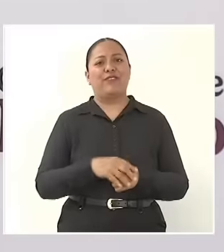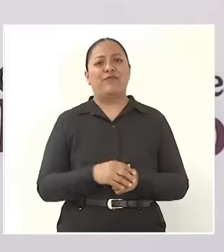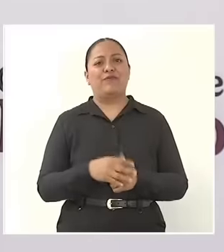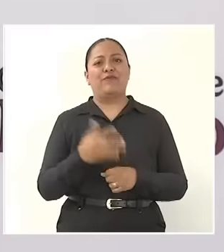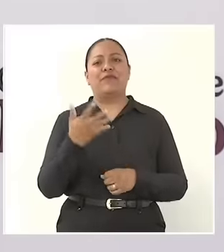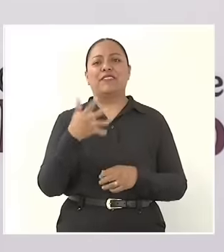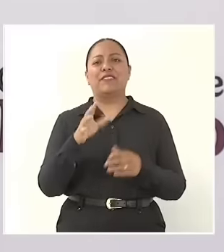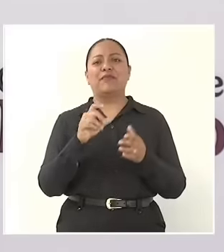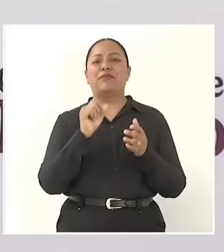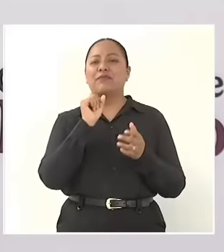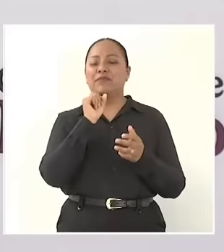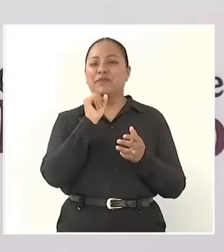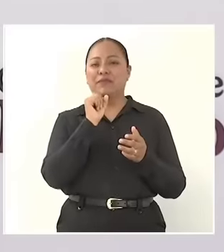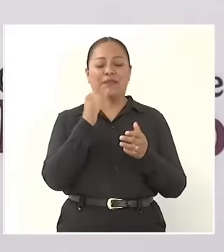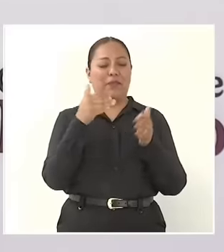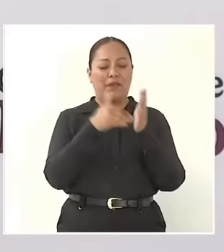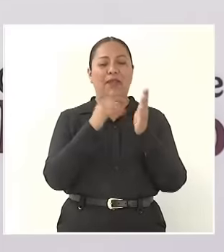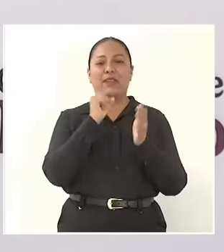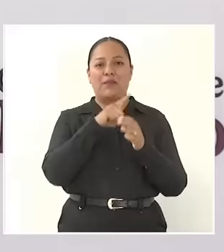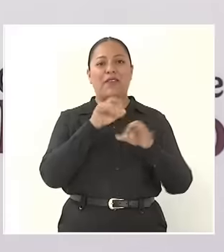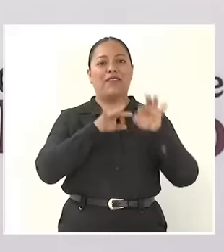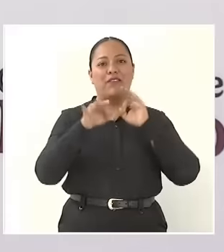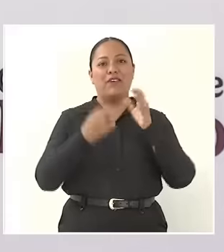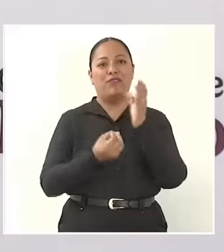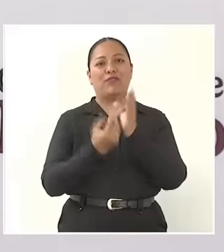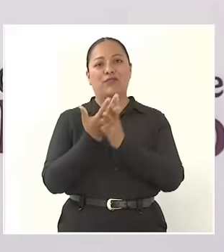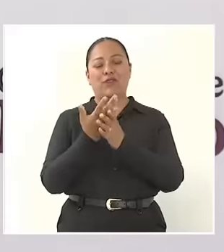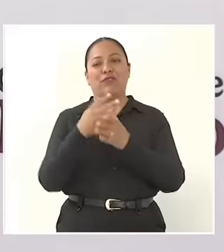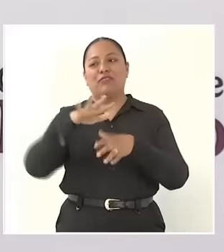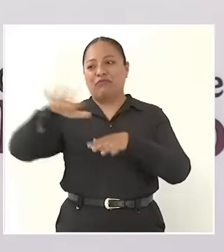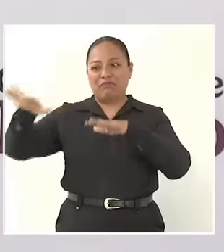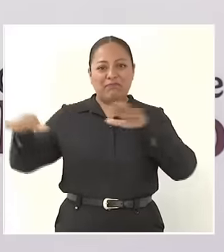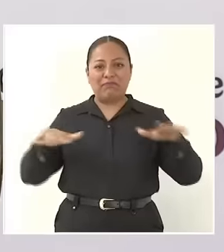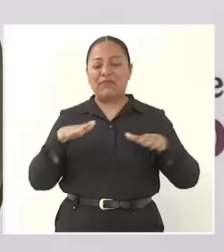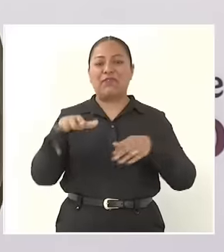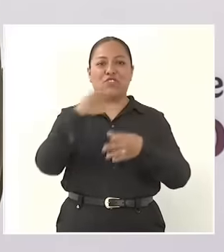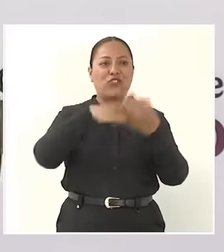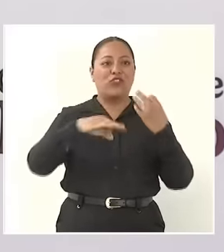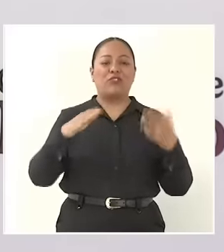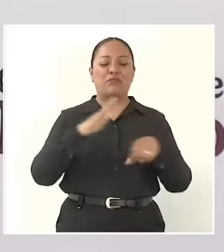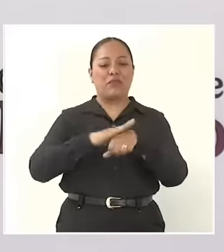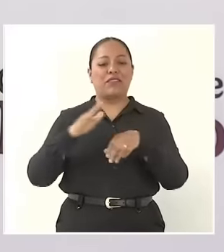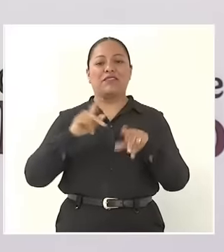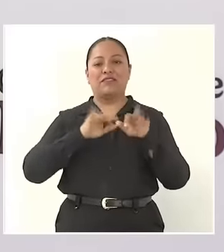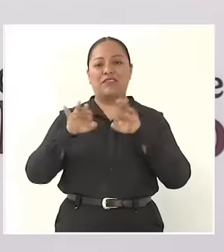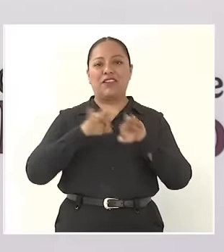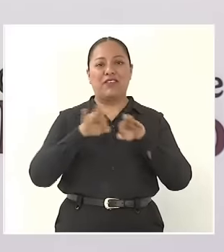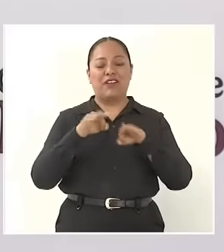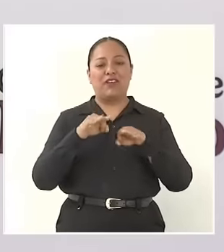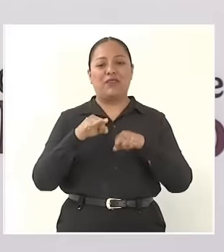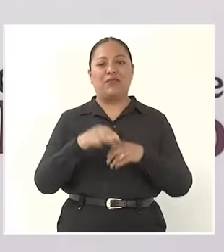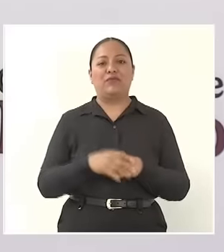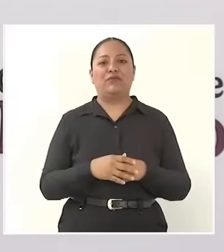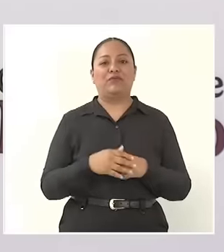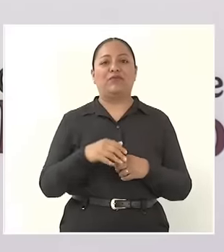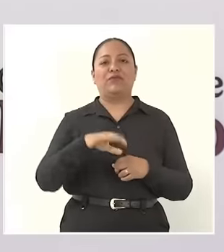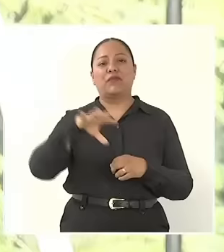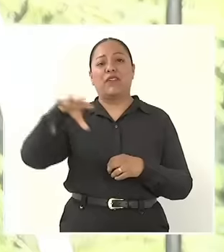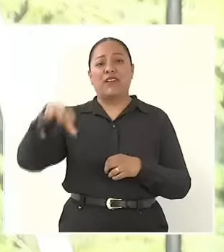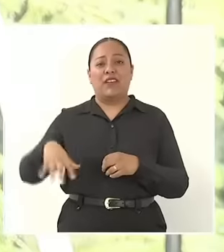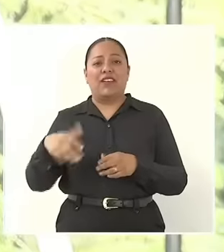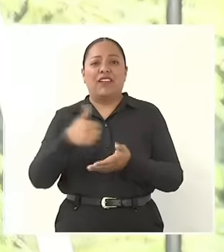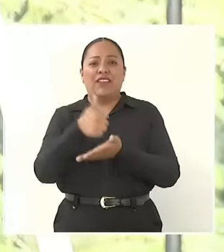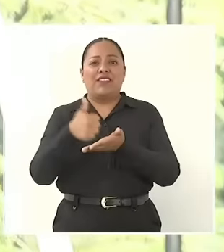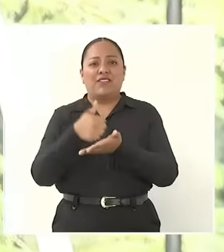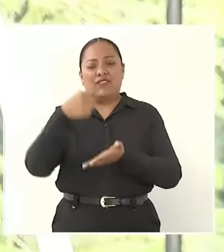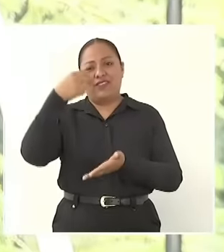Esta nueva línea para el servicio de pasajeros de la zona metropolitana del Valle de México a Santiago de Querétaro